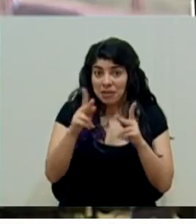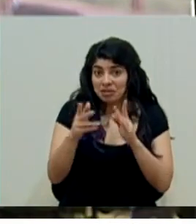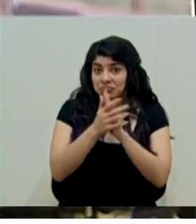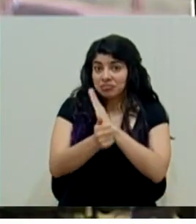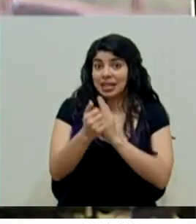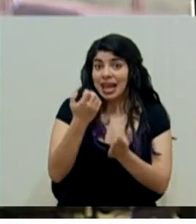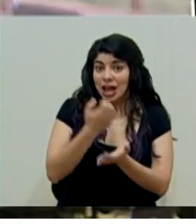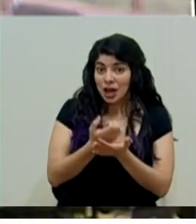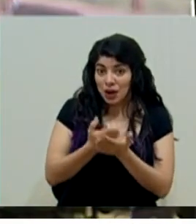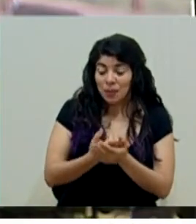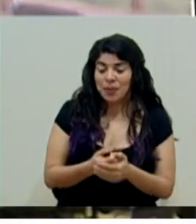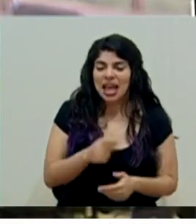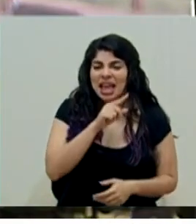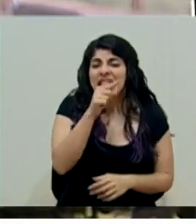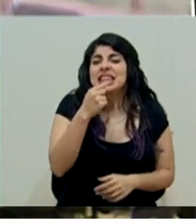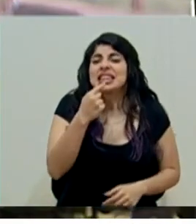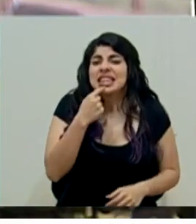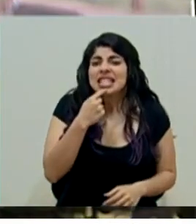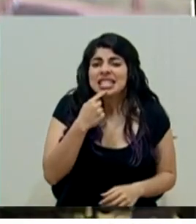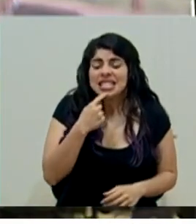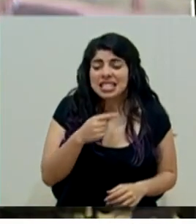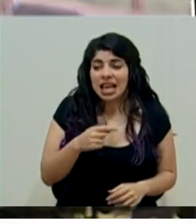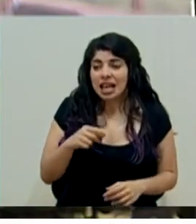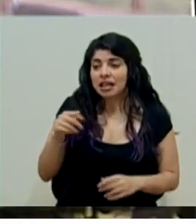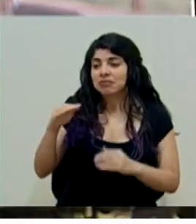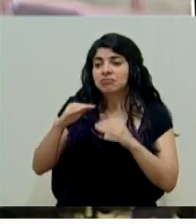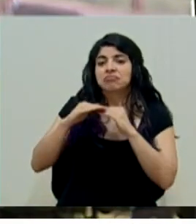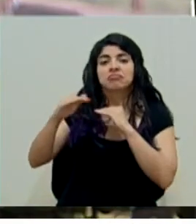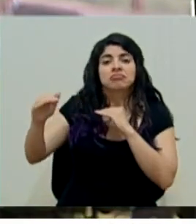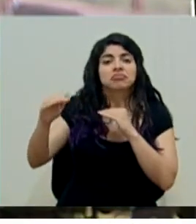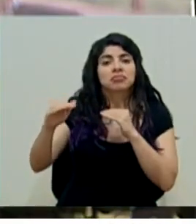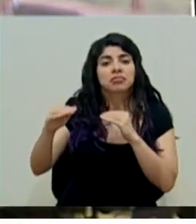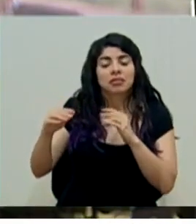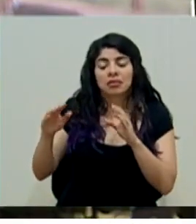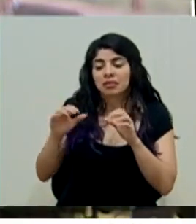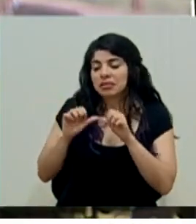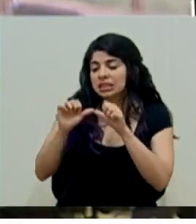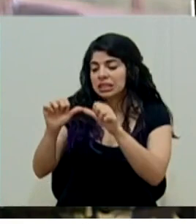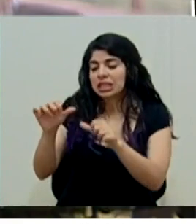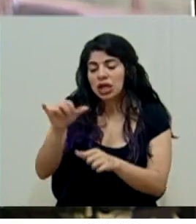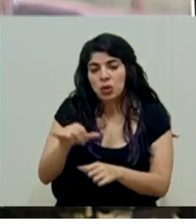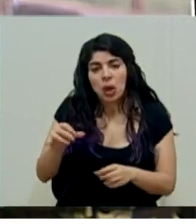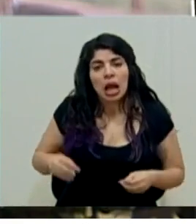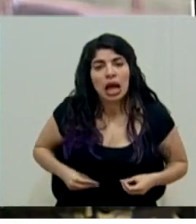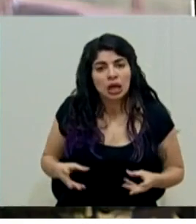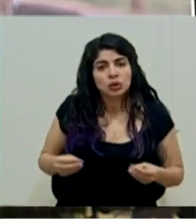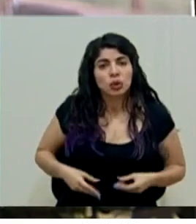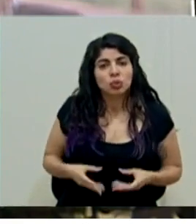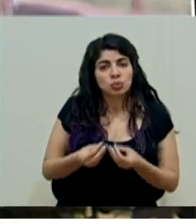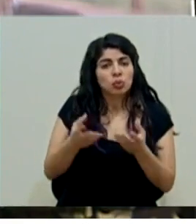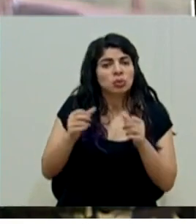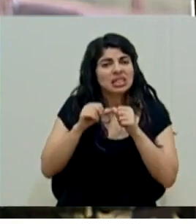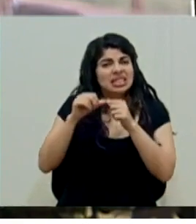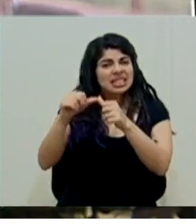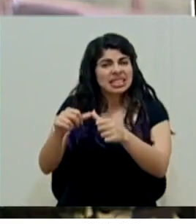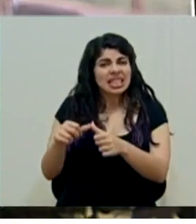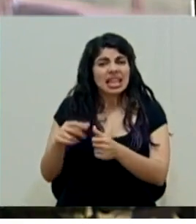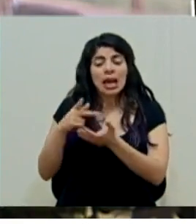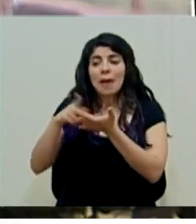en la materia, dicen que se mantiene el statu quo del gasto público,